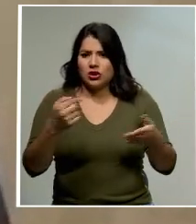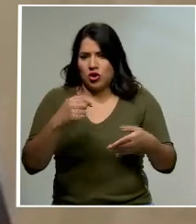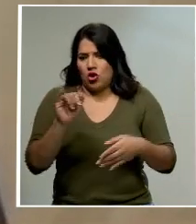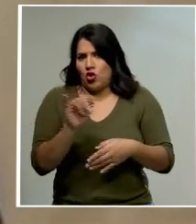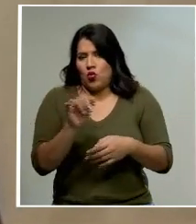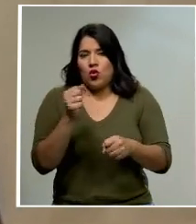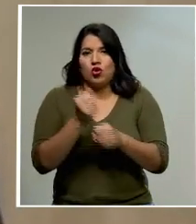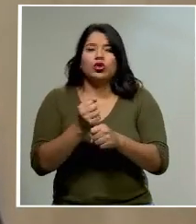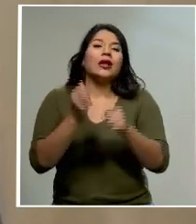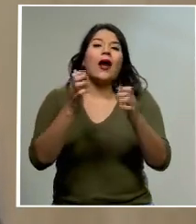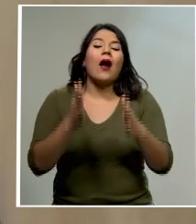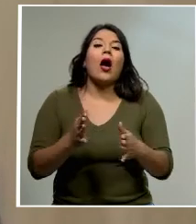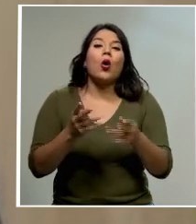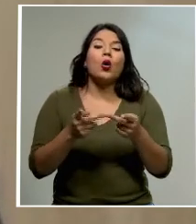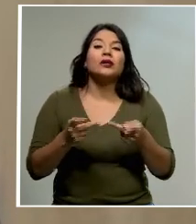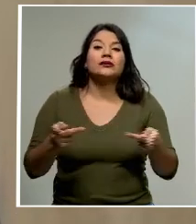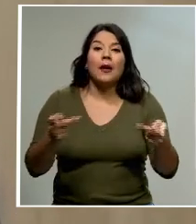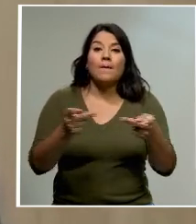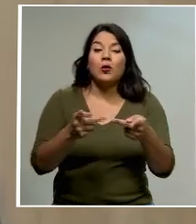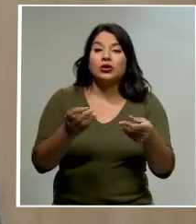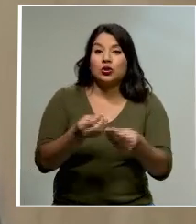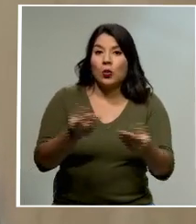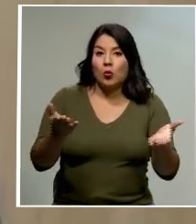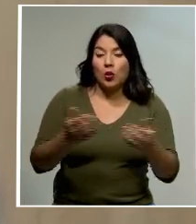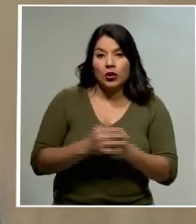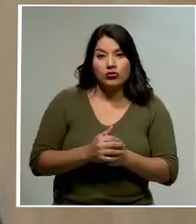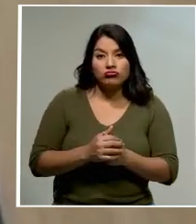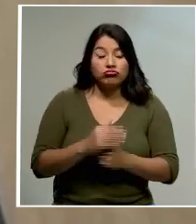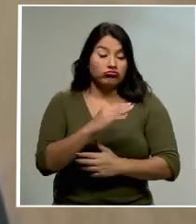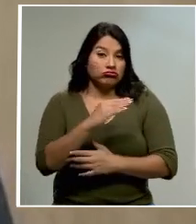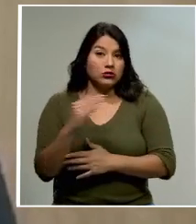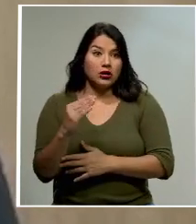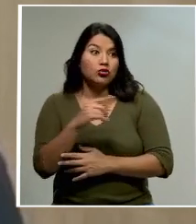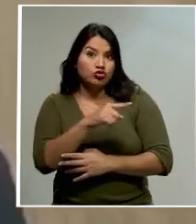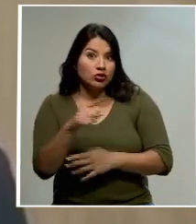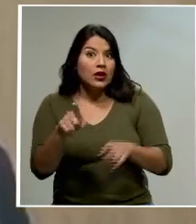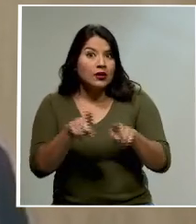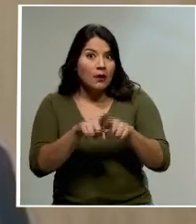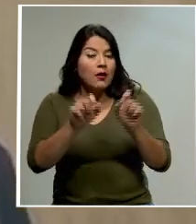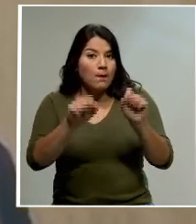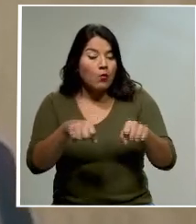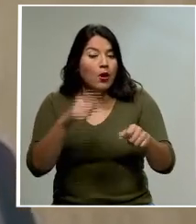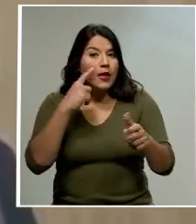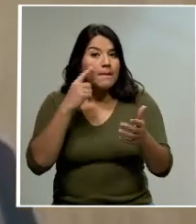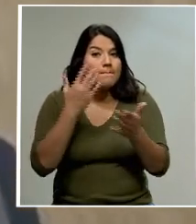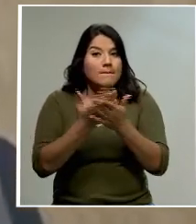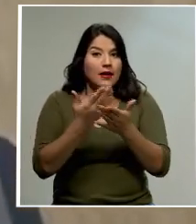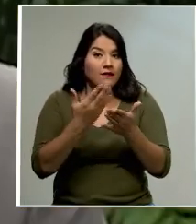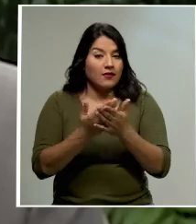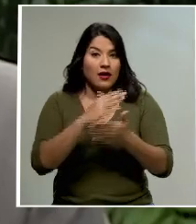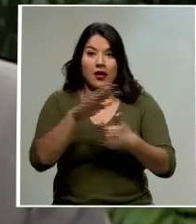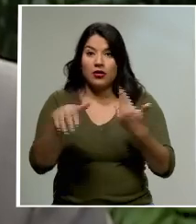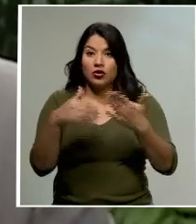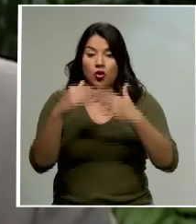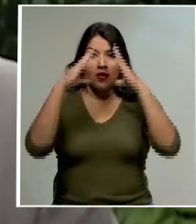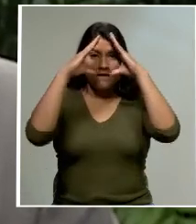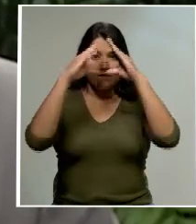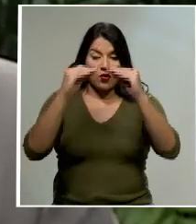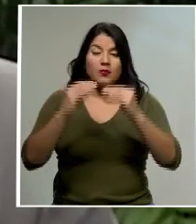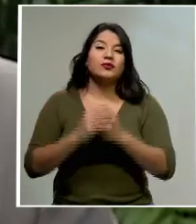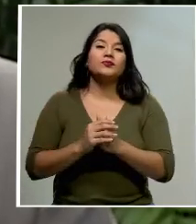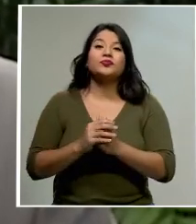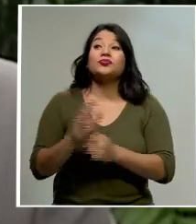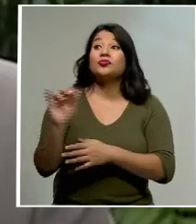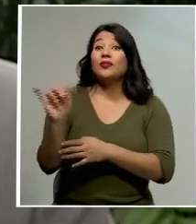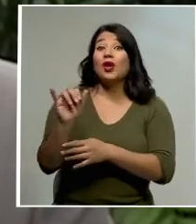ejercicio de cargos políticos, y pues también es posible constatar toda esta información. La misma medida tomó